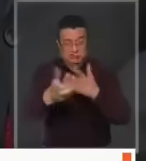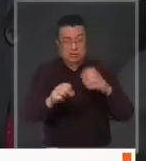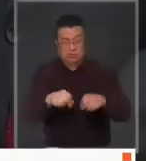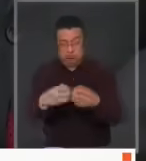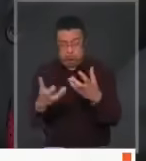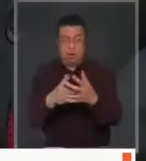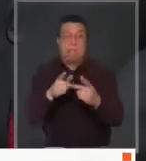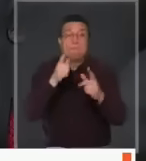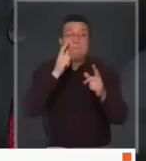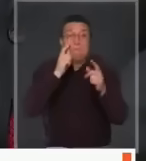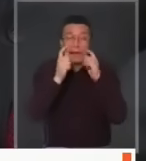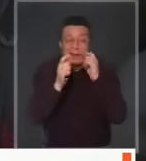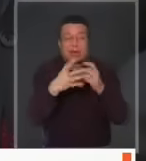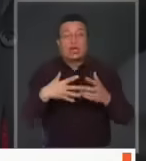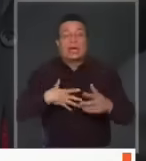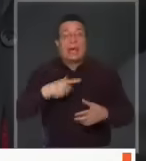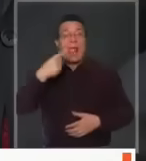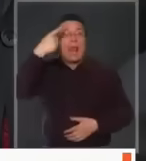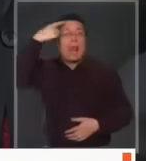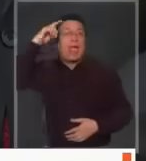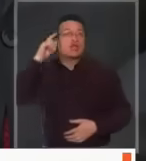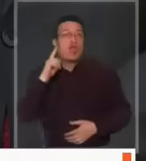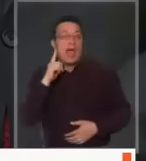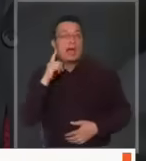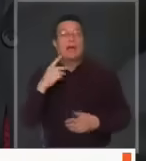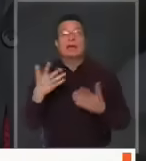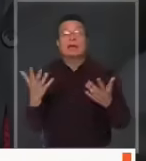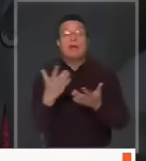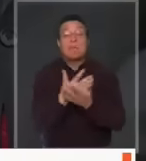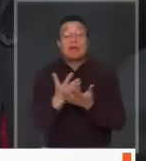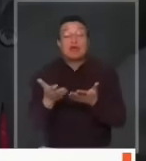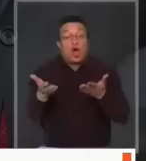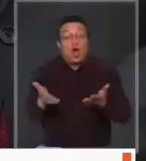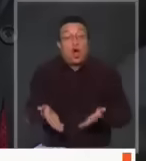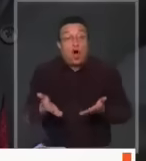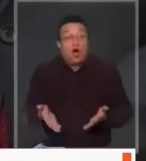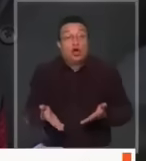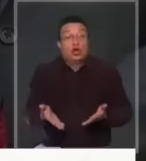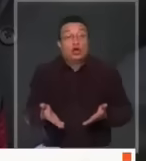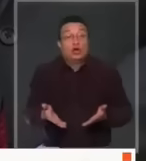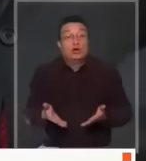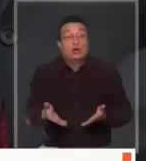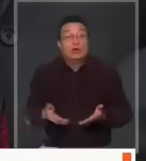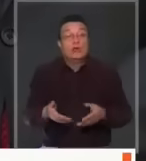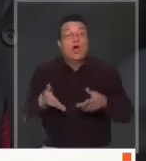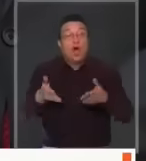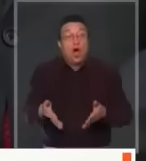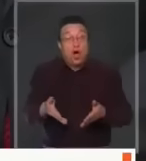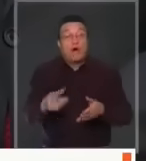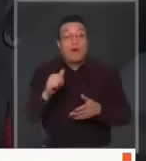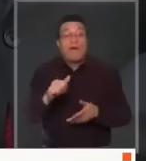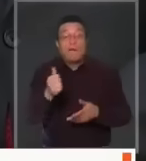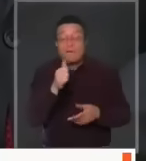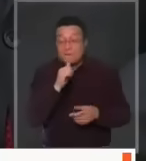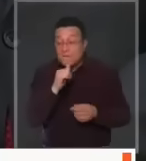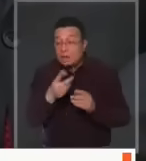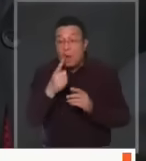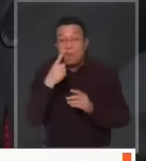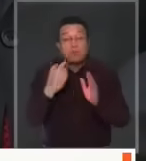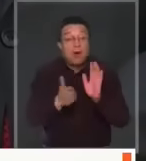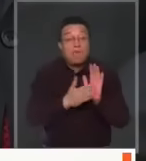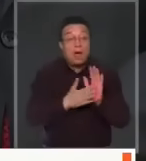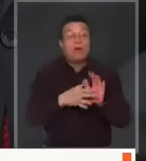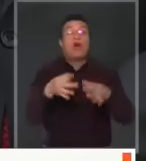destructivo de lesionar y lo que pasó el día de hoy, si faltaba todavía alguna prueba, es